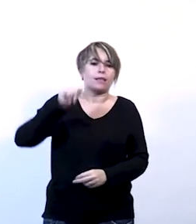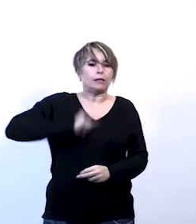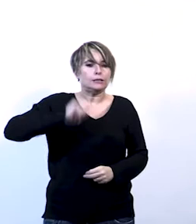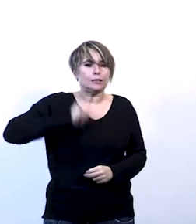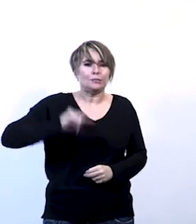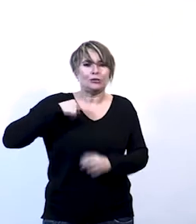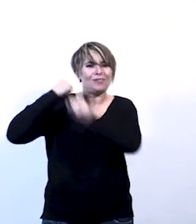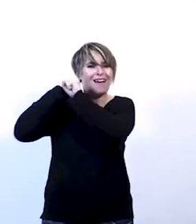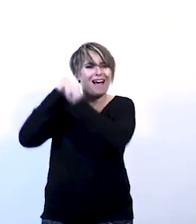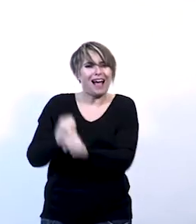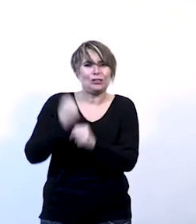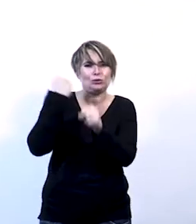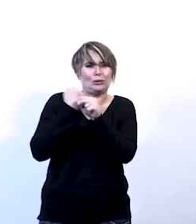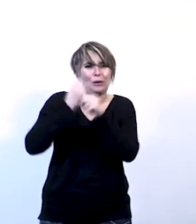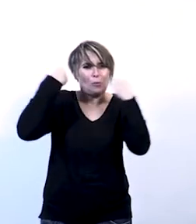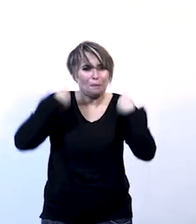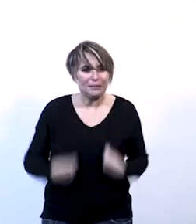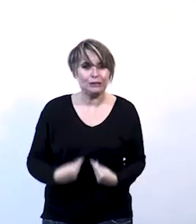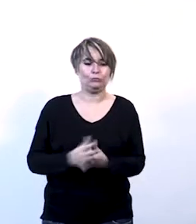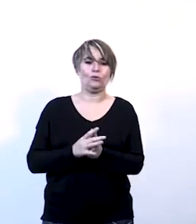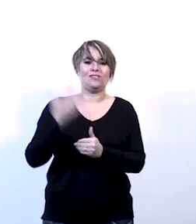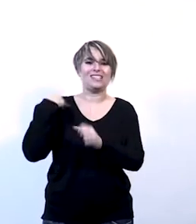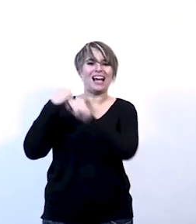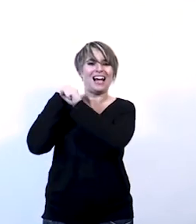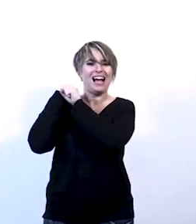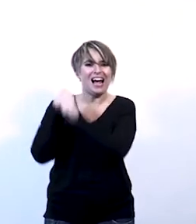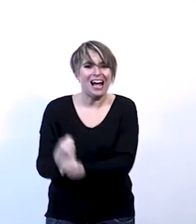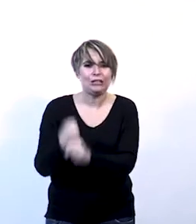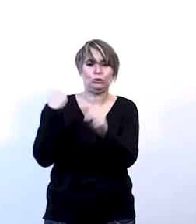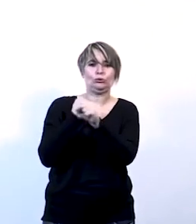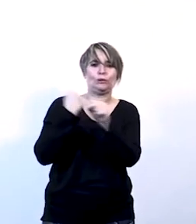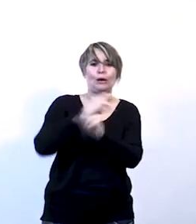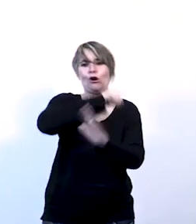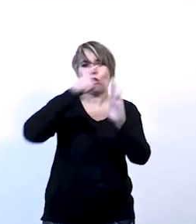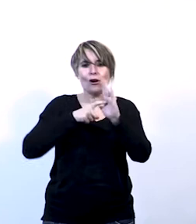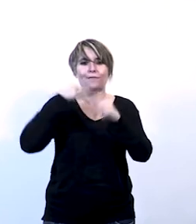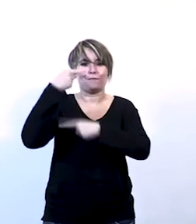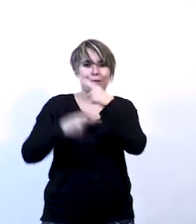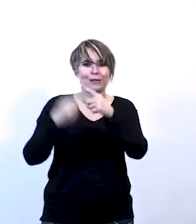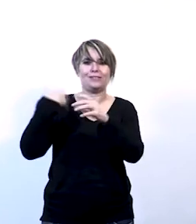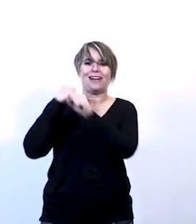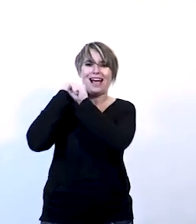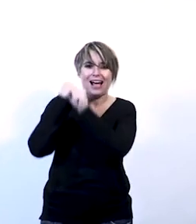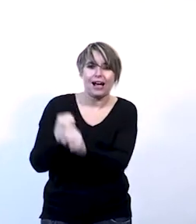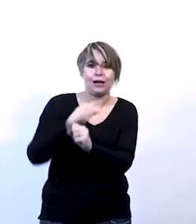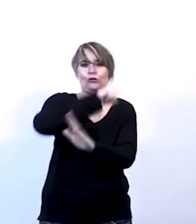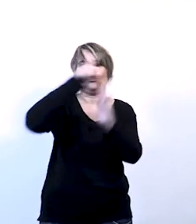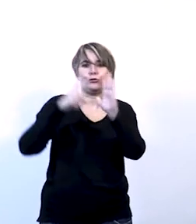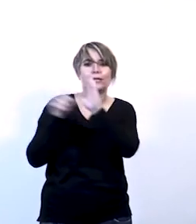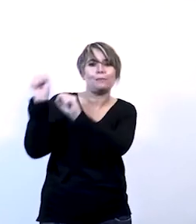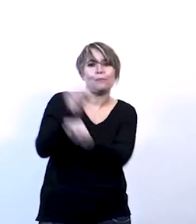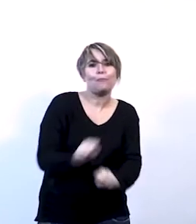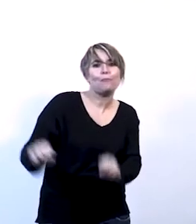tenemos años ya trabajando en esto. Tenemos años trabajando en la ley de la familia, trabajando por una ley de la